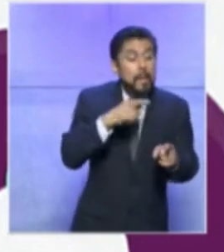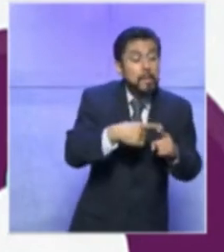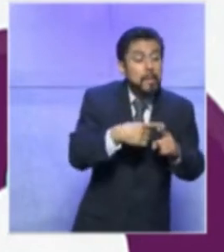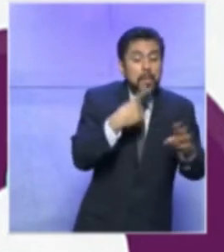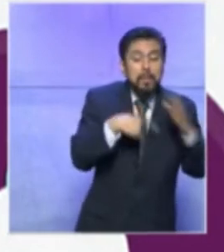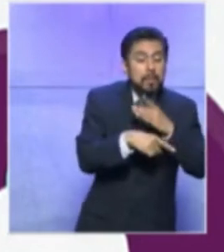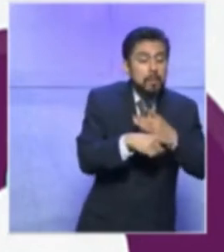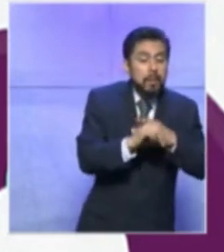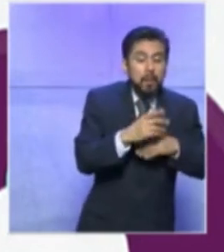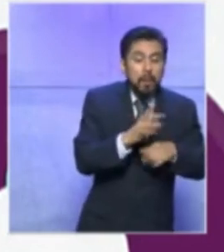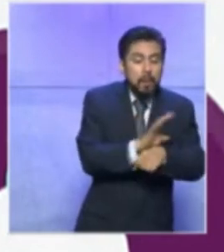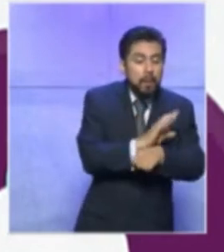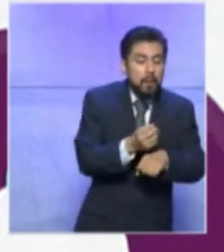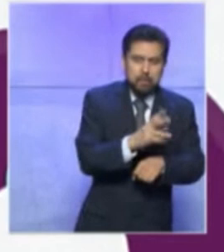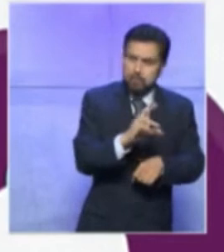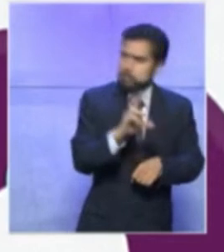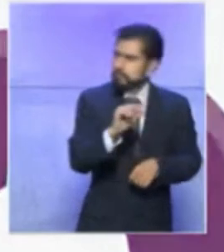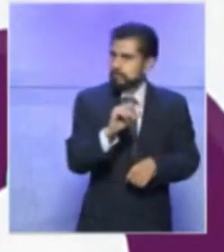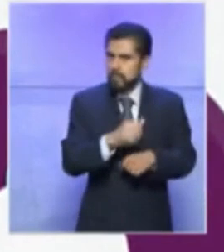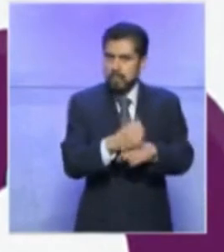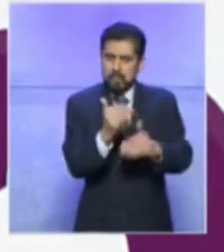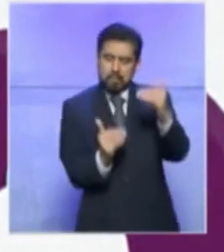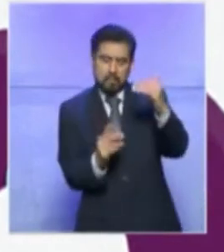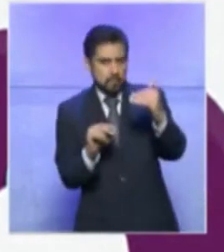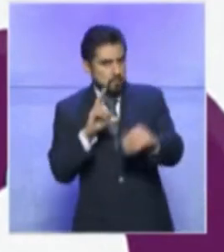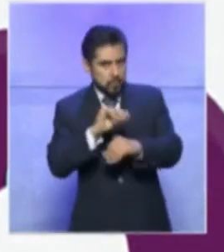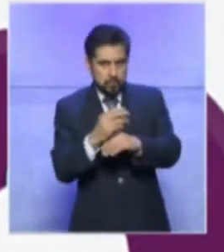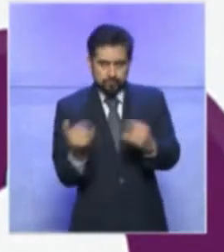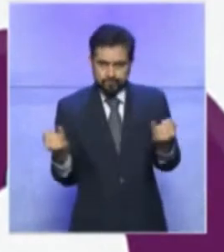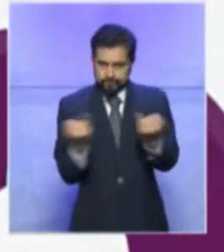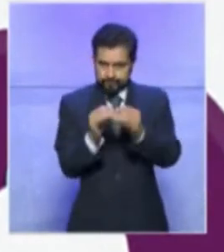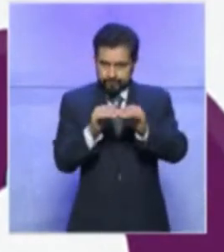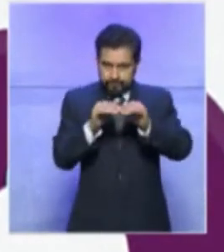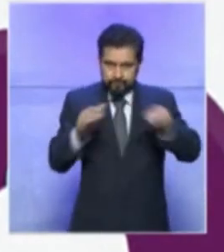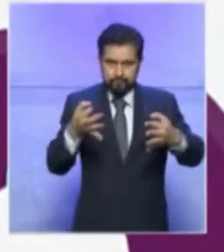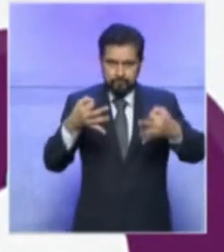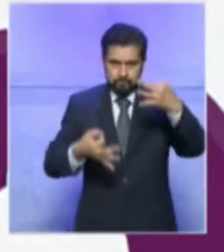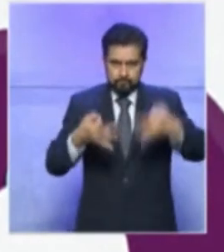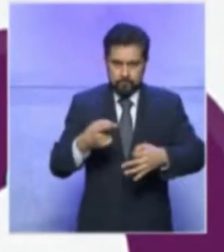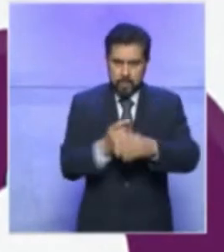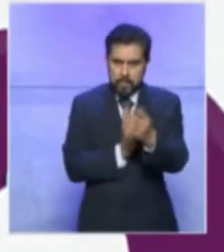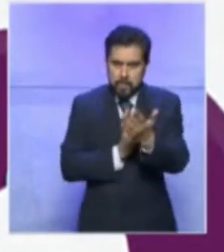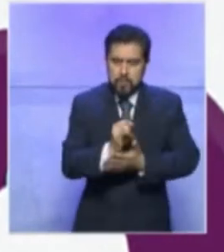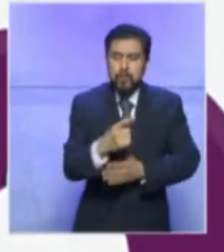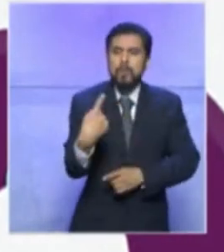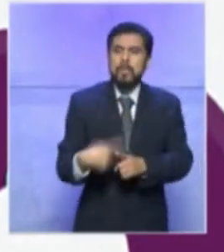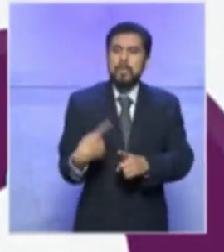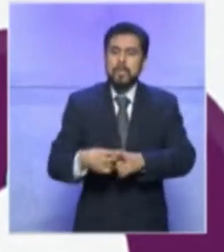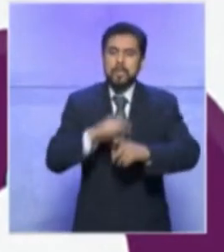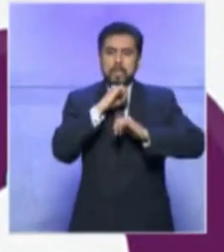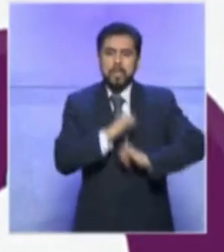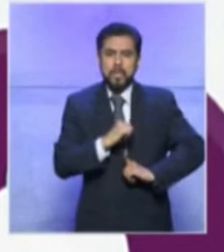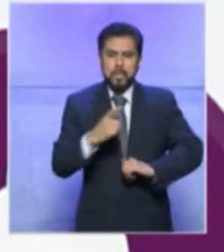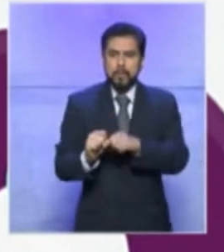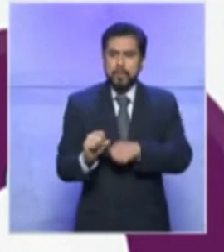garantizando una cancha pareja para los contendientes. Al mismo tiempo, hace previsibles las decisiones de las autoridades judiciales y